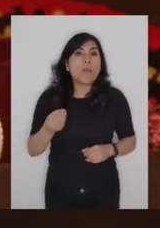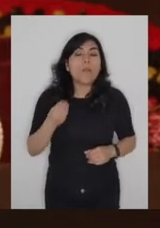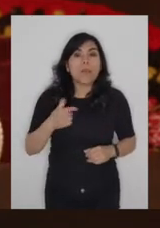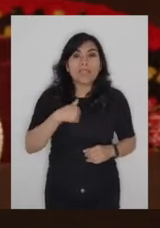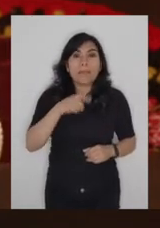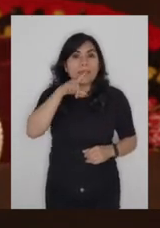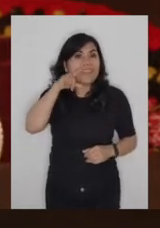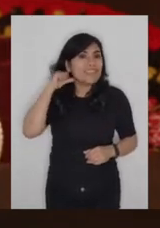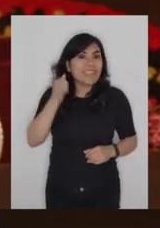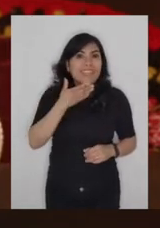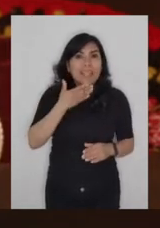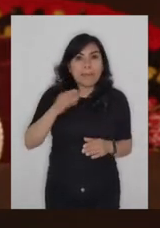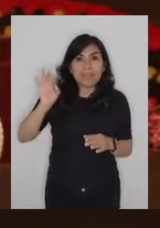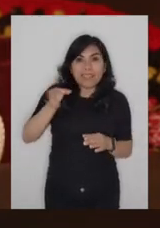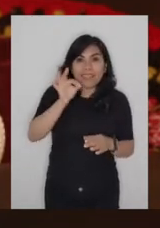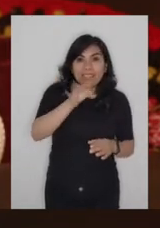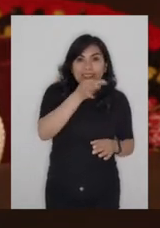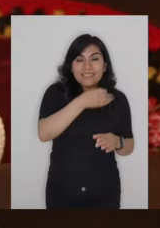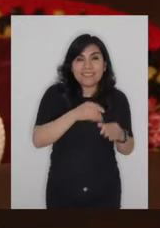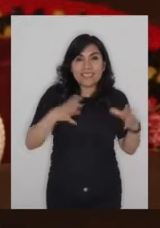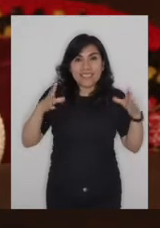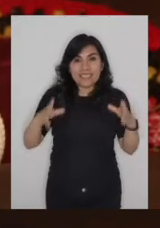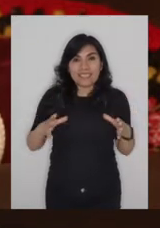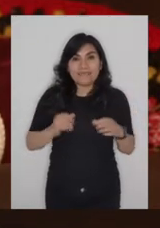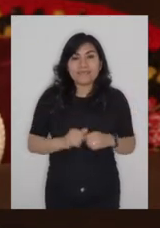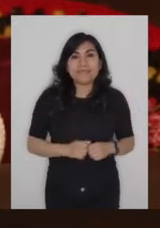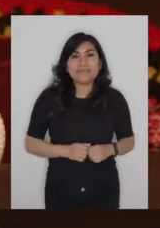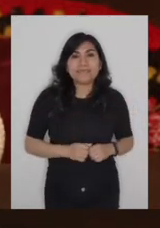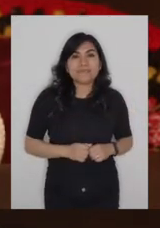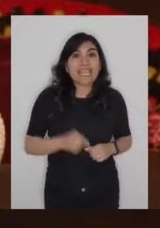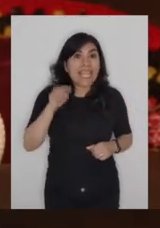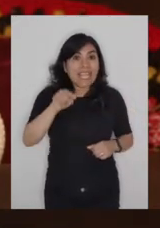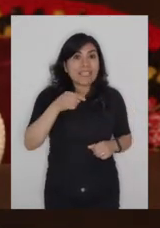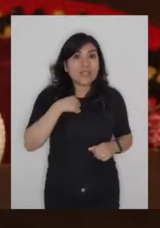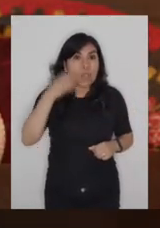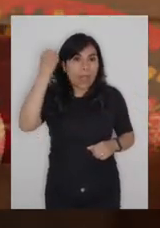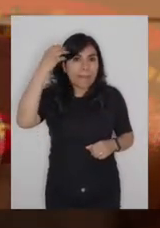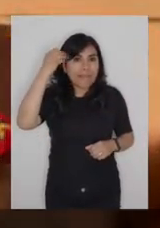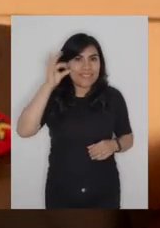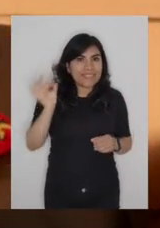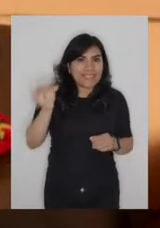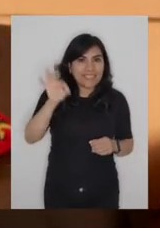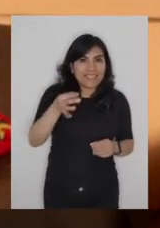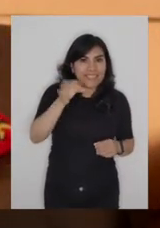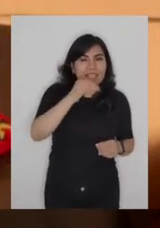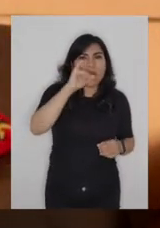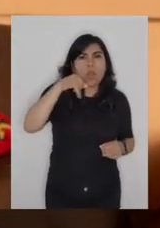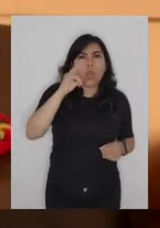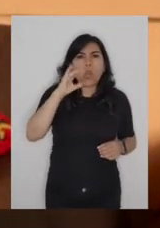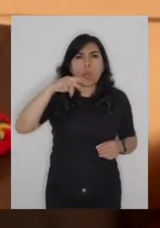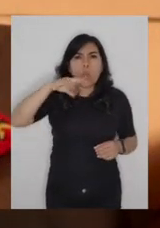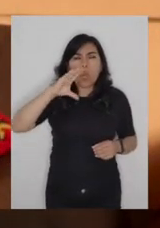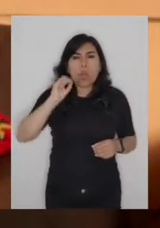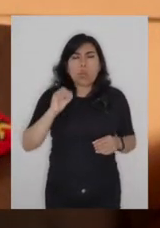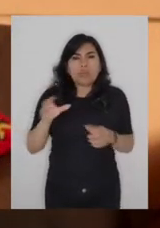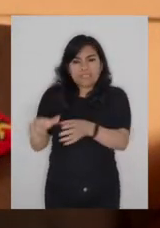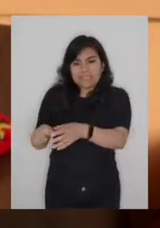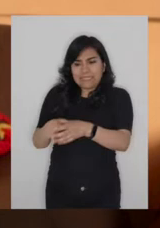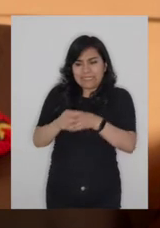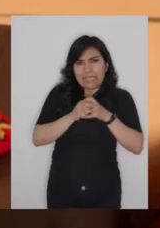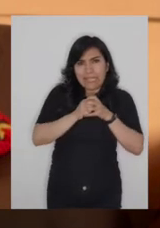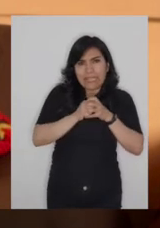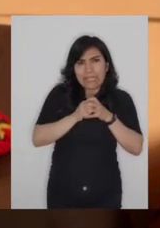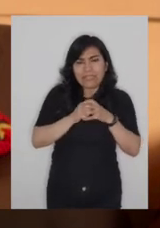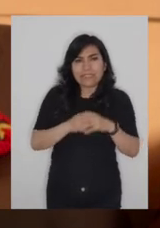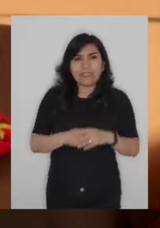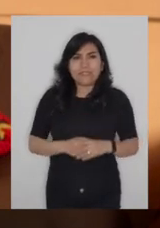también tejía también canasto. Y ahí aprendí a tejer. Claro, el junco se saca en las turbas.